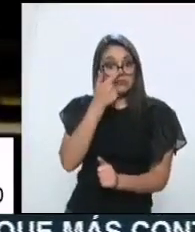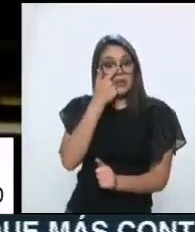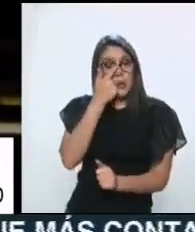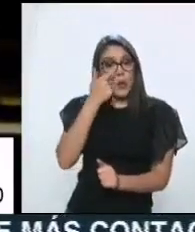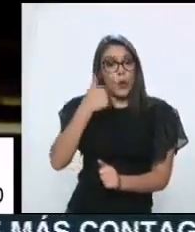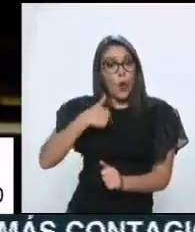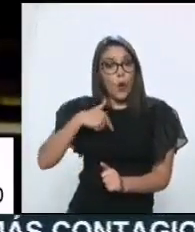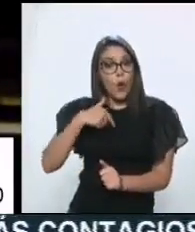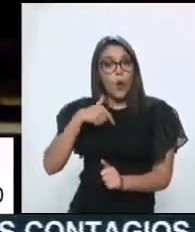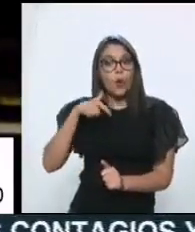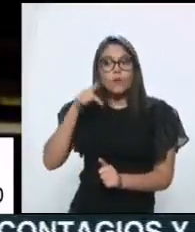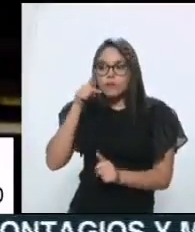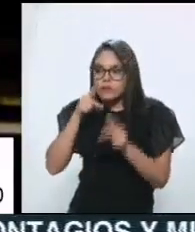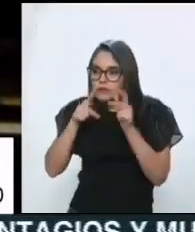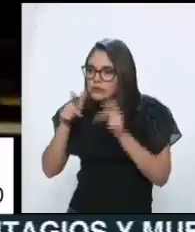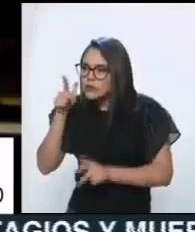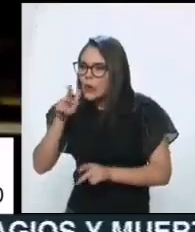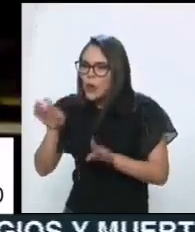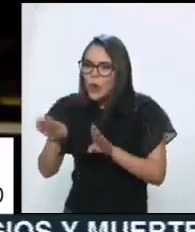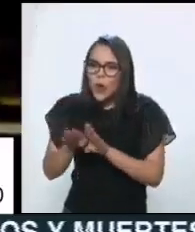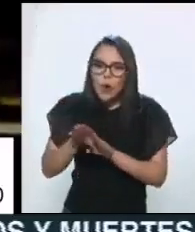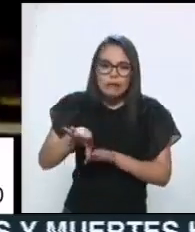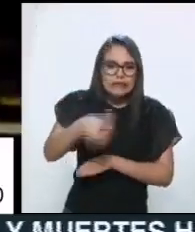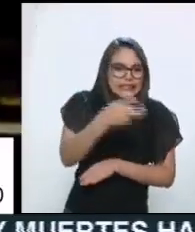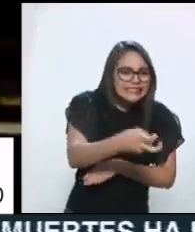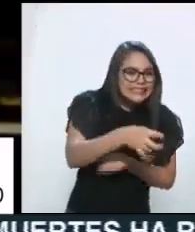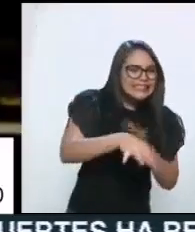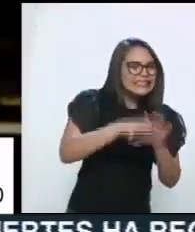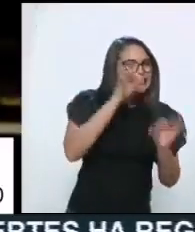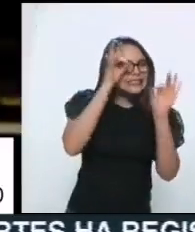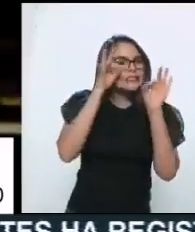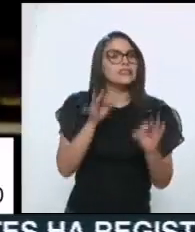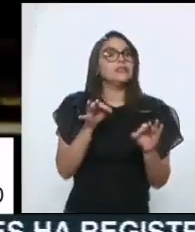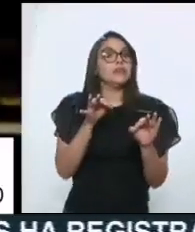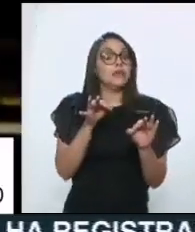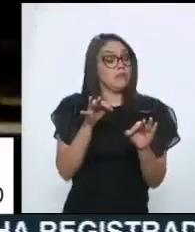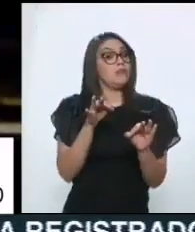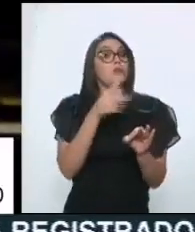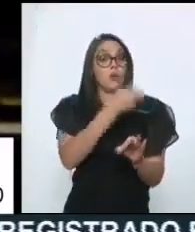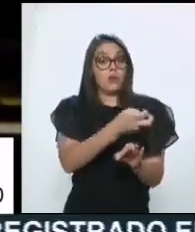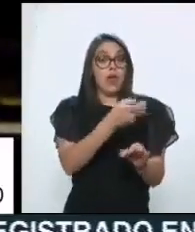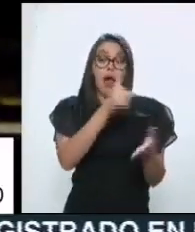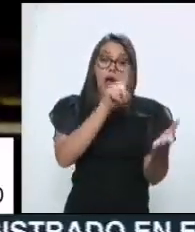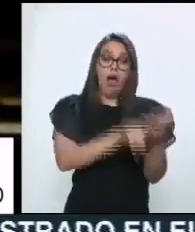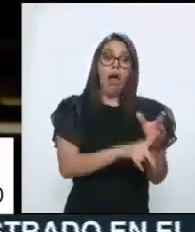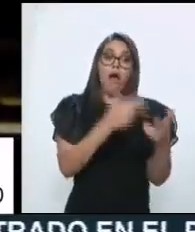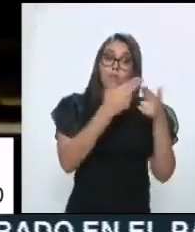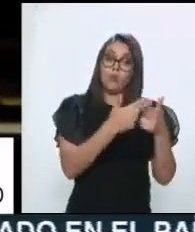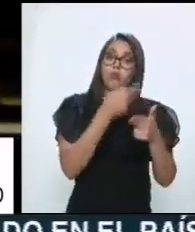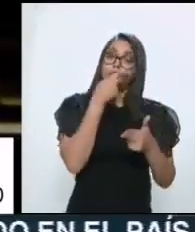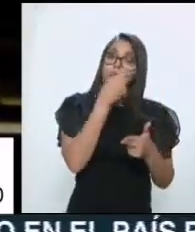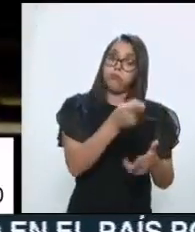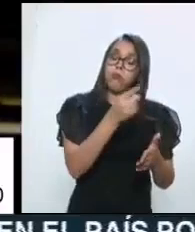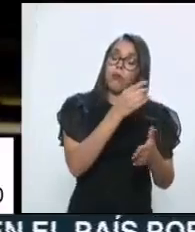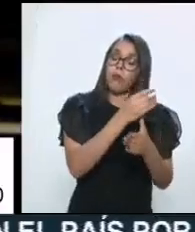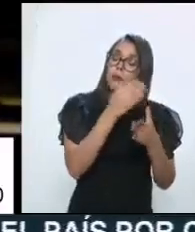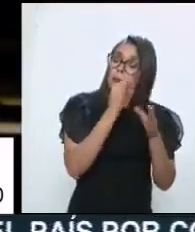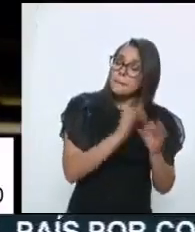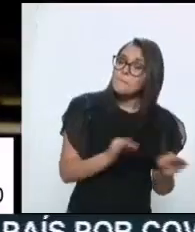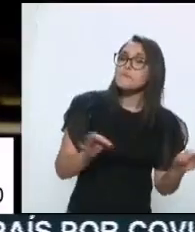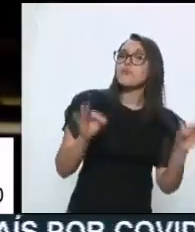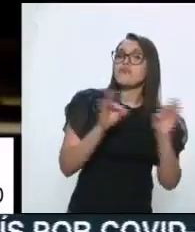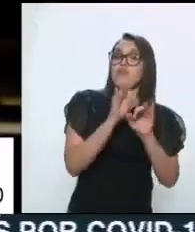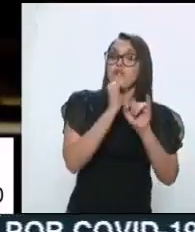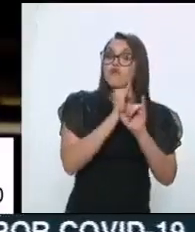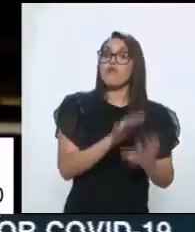es que la información es muy abundante. Es información que se ha desclasificado de expedientes de investigación en los Estados Unidos, en